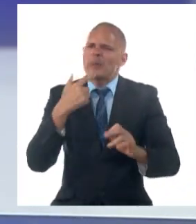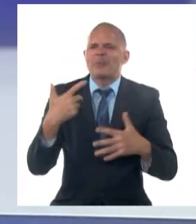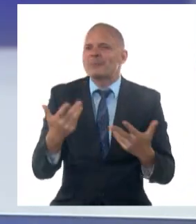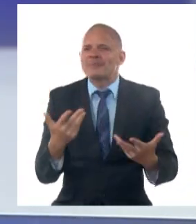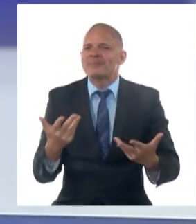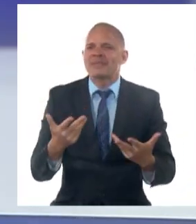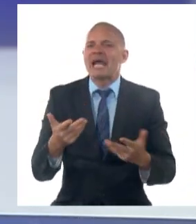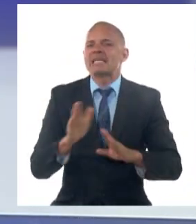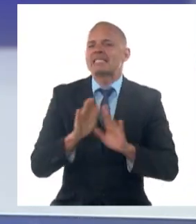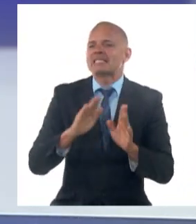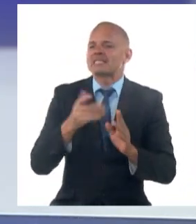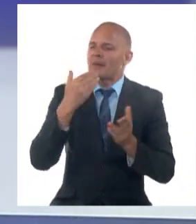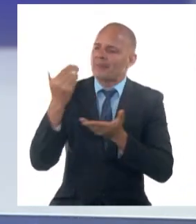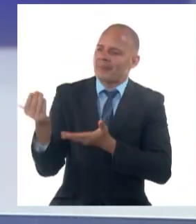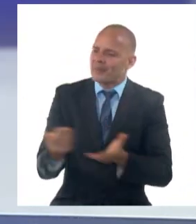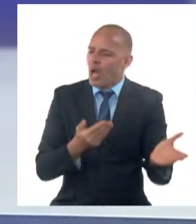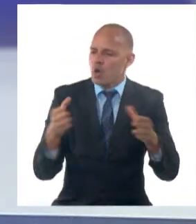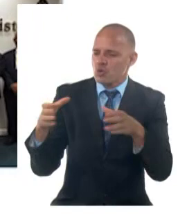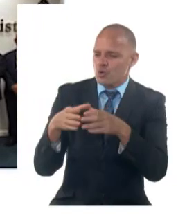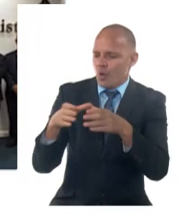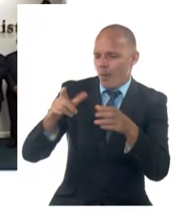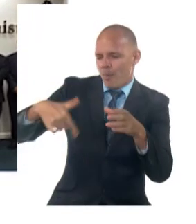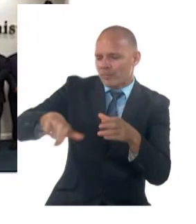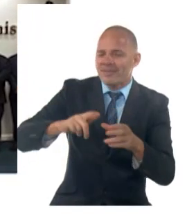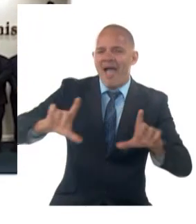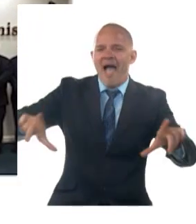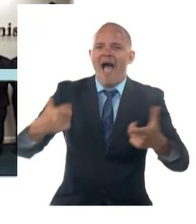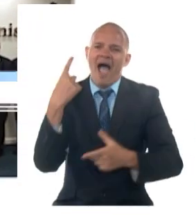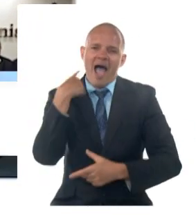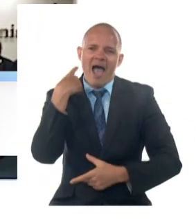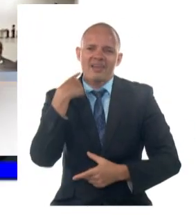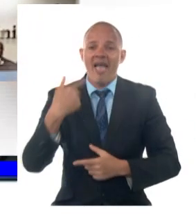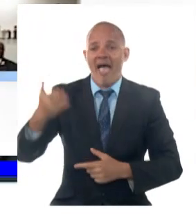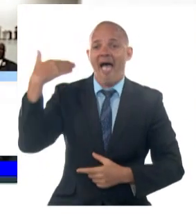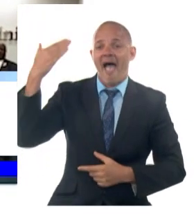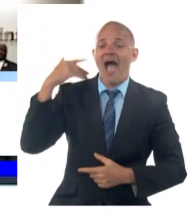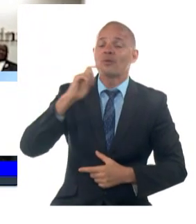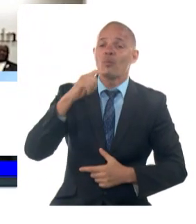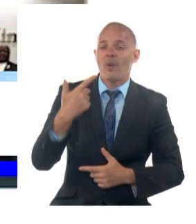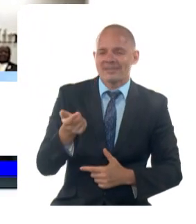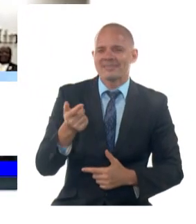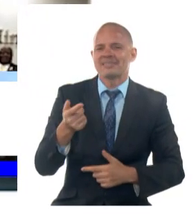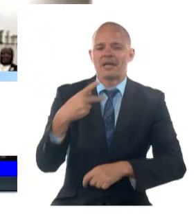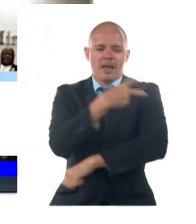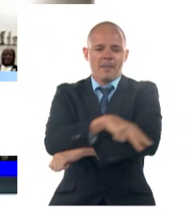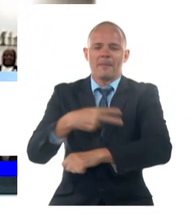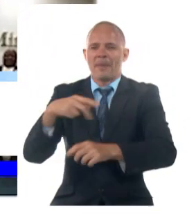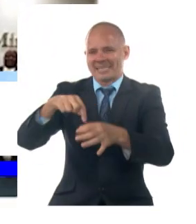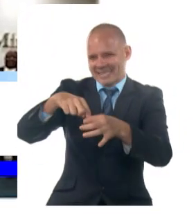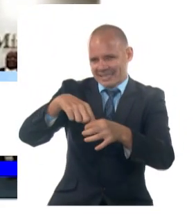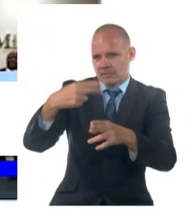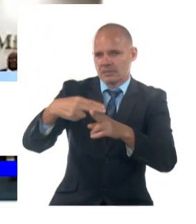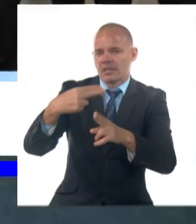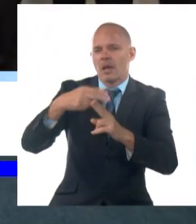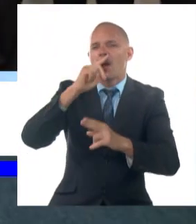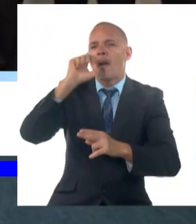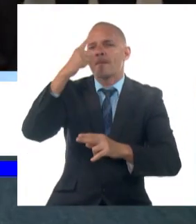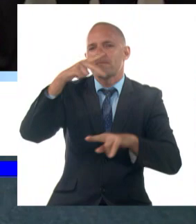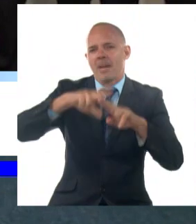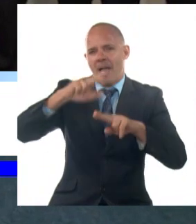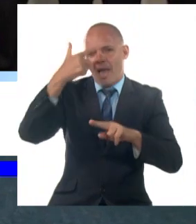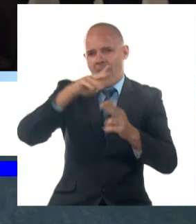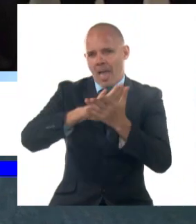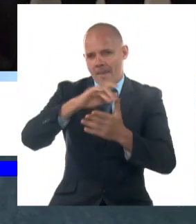en las actividades por el aniversario 50 de la independencia de las Bahamas fue recibida por el Primer